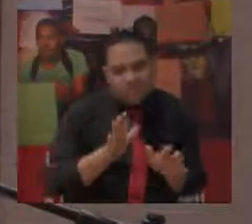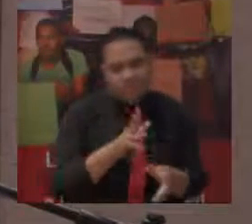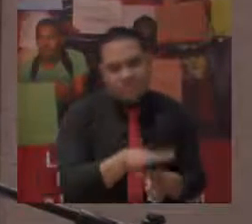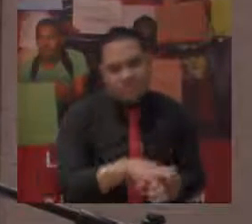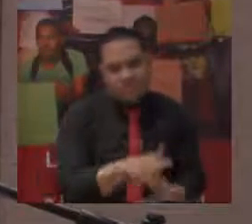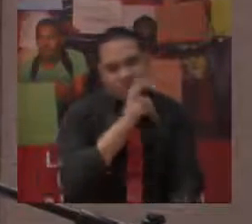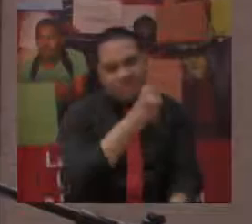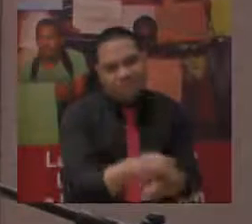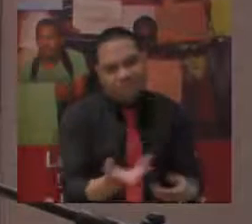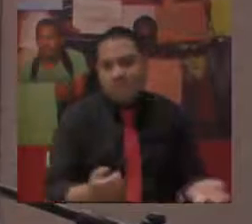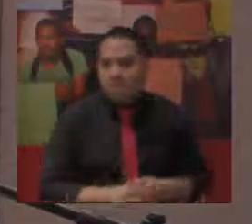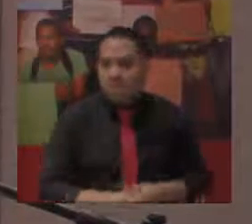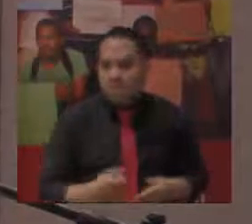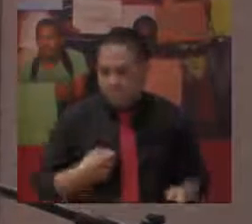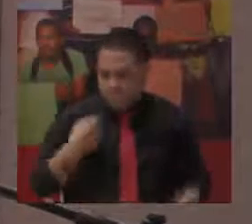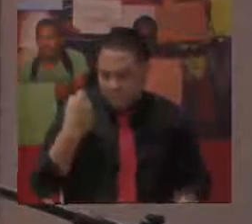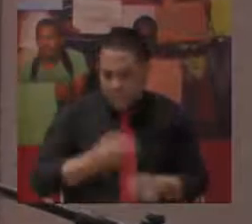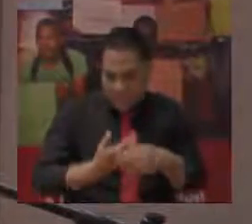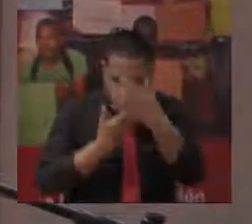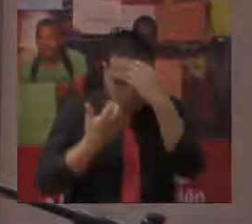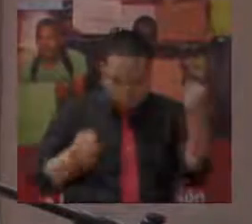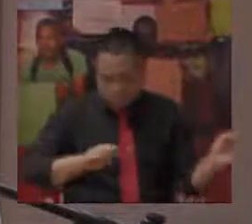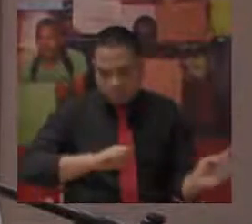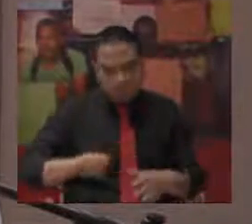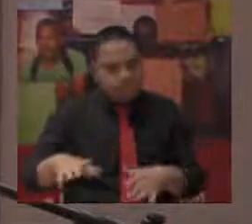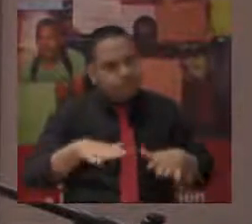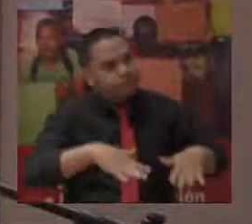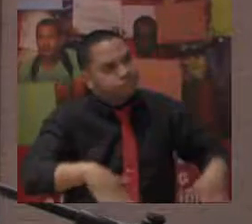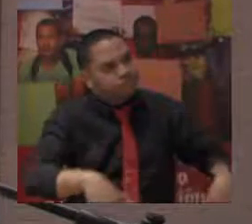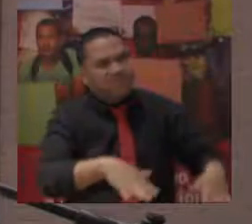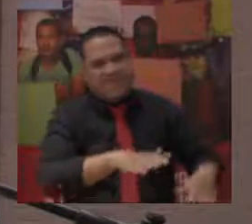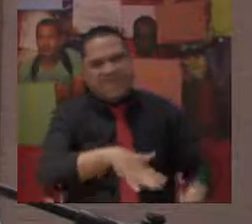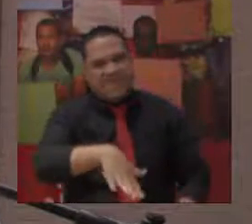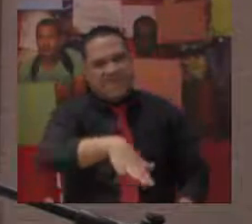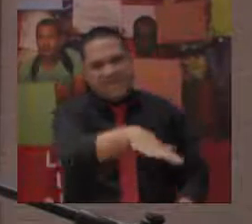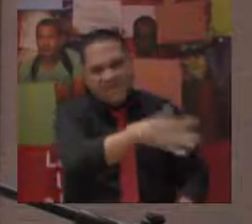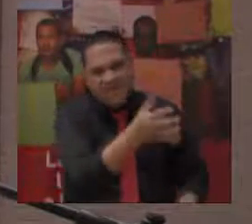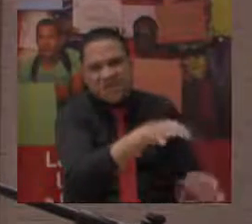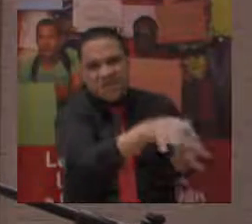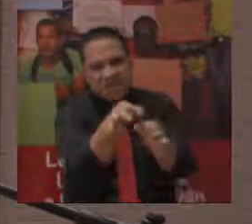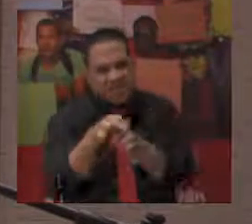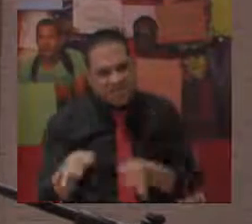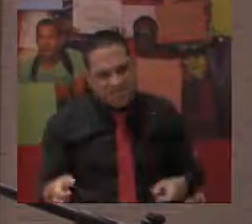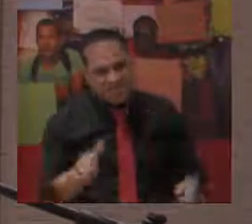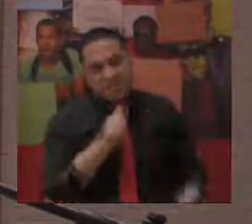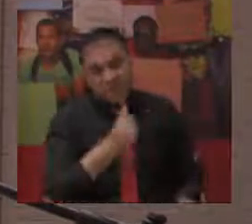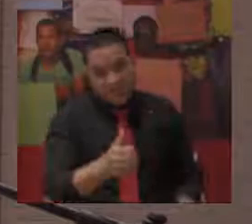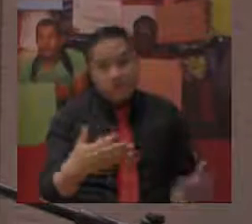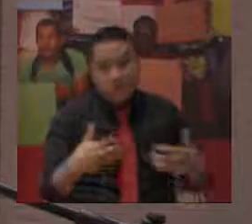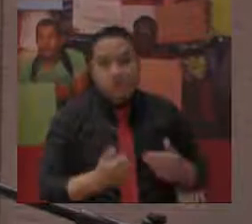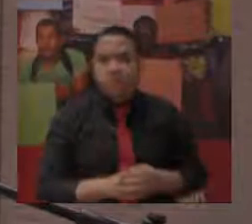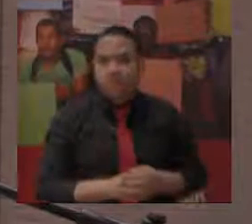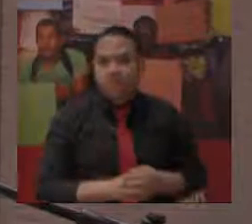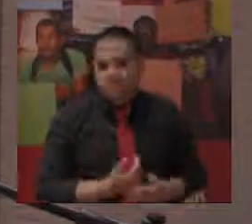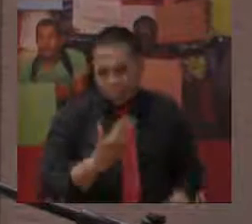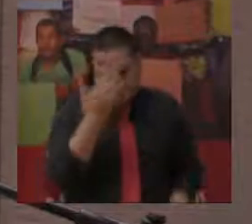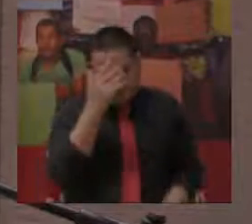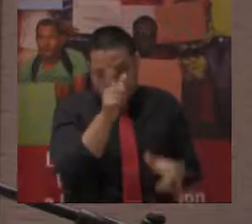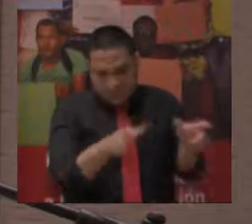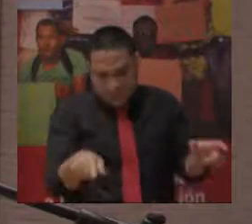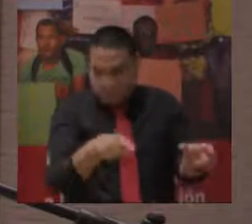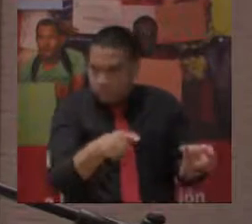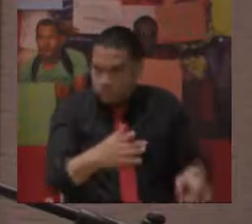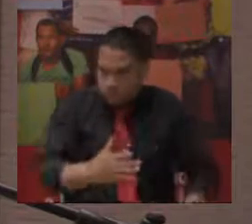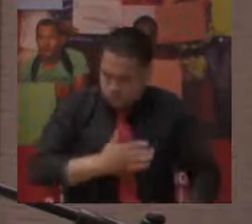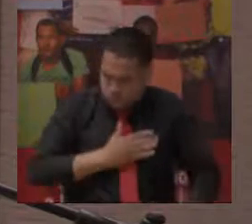los cinturones de miseria de las ciudades, de las veredas. Y eso hace que sean unos ciudadanos